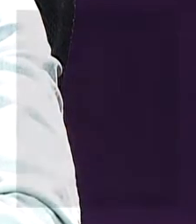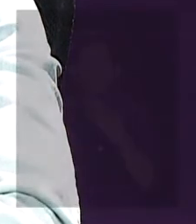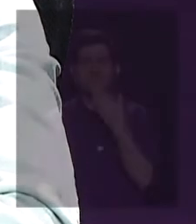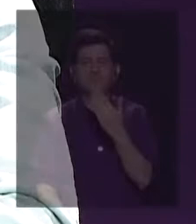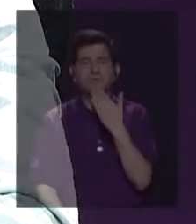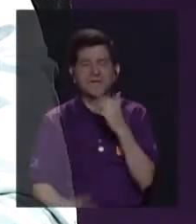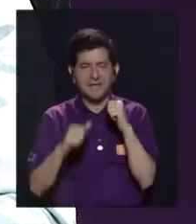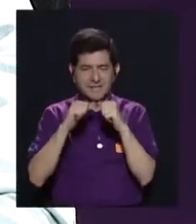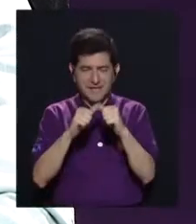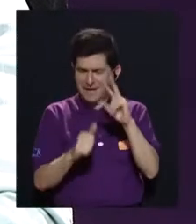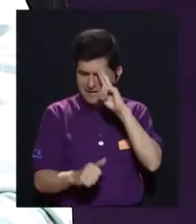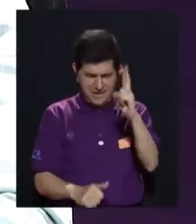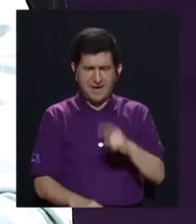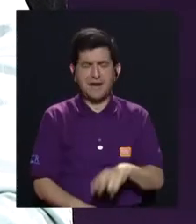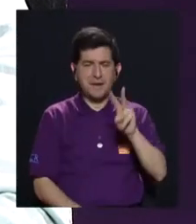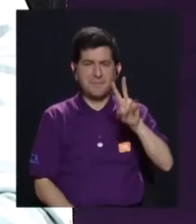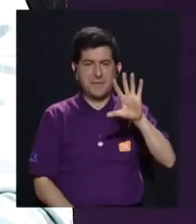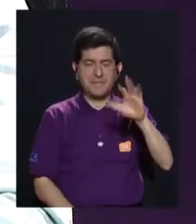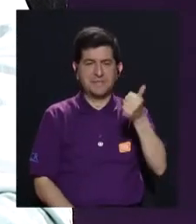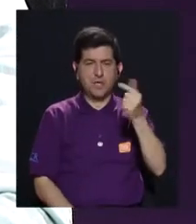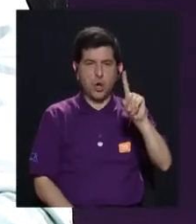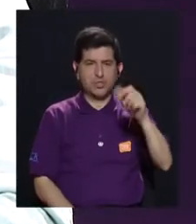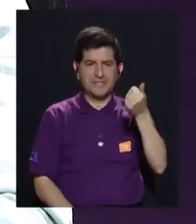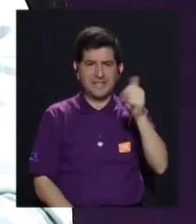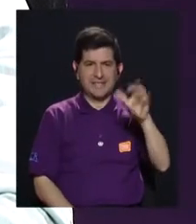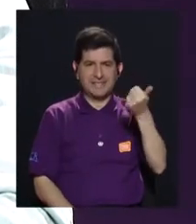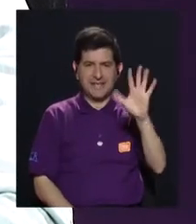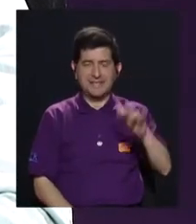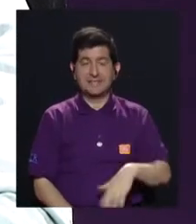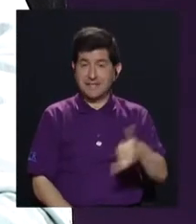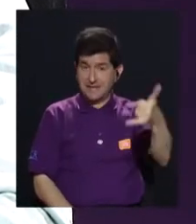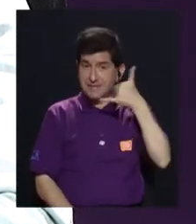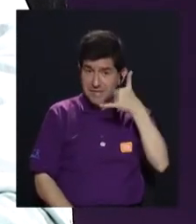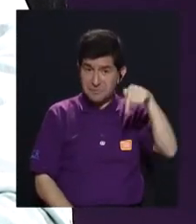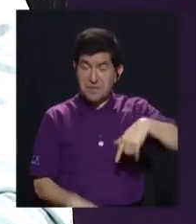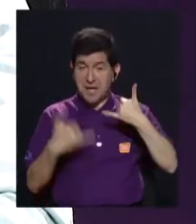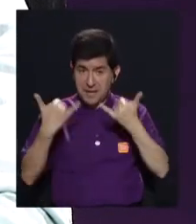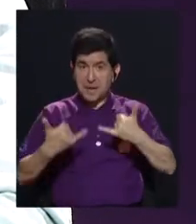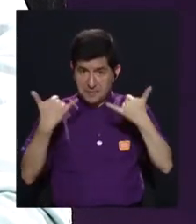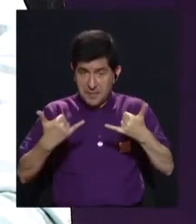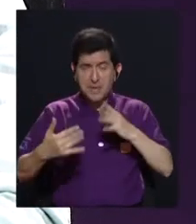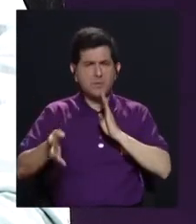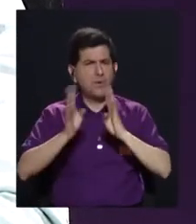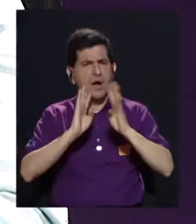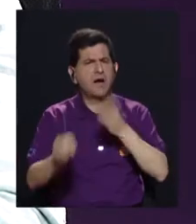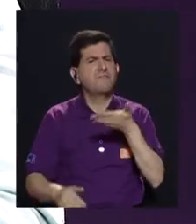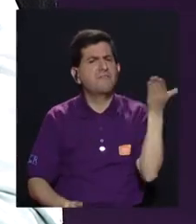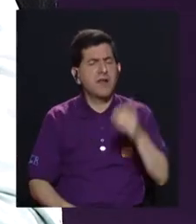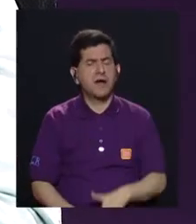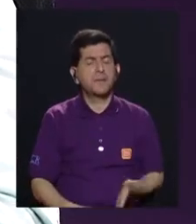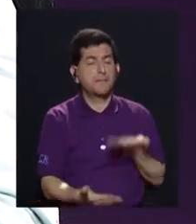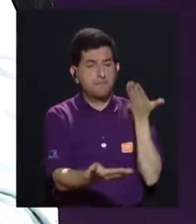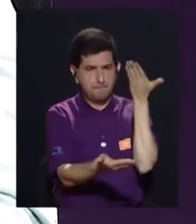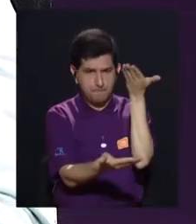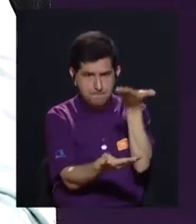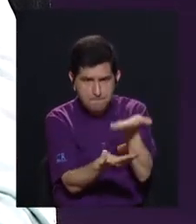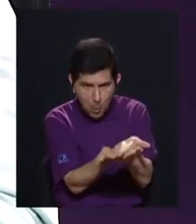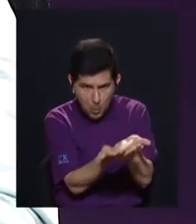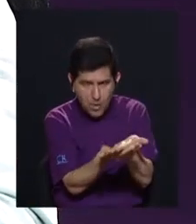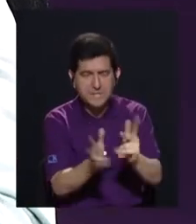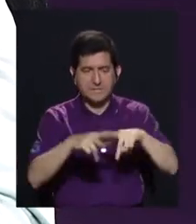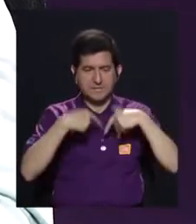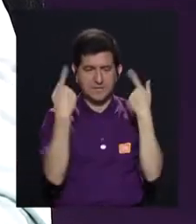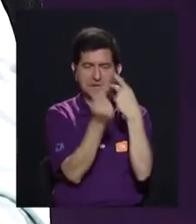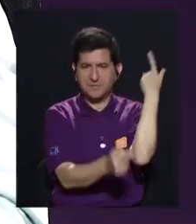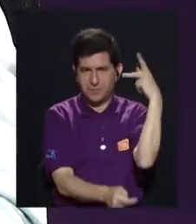25 11 15 15 llámenos estamos en vivo estamos hablando sobre las propuestas de los